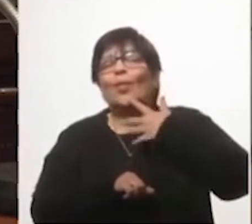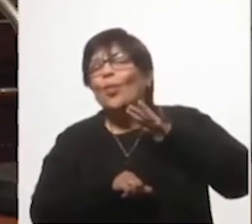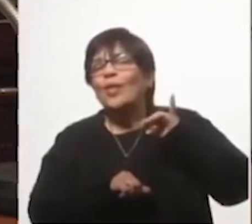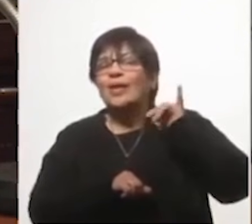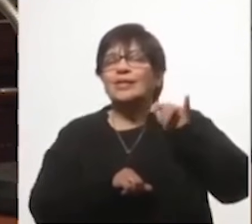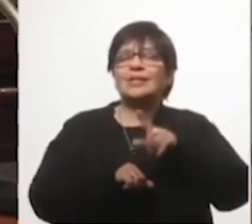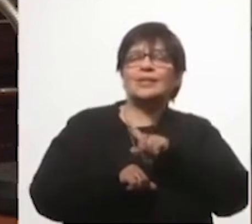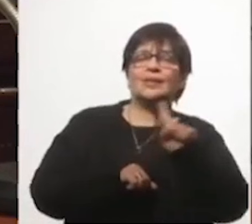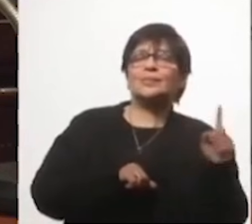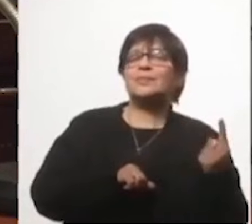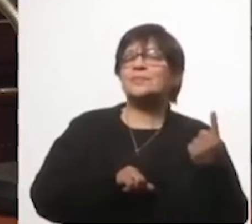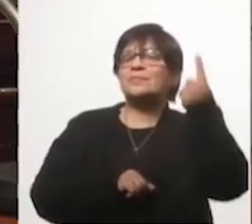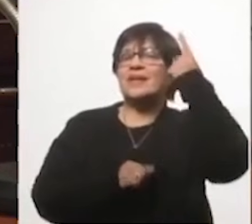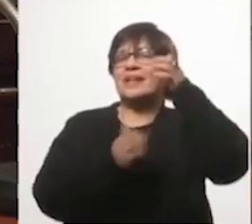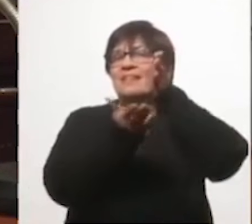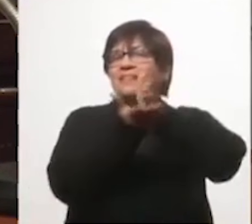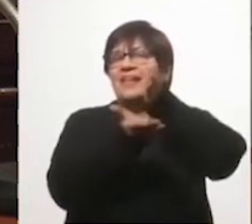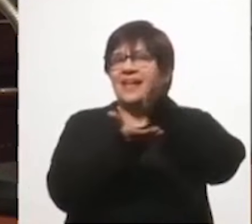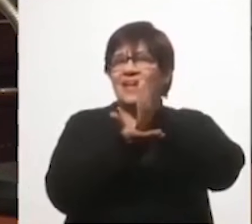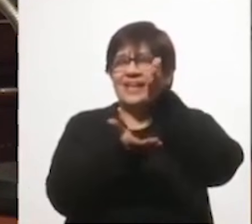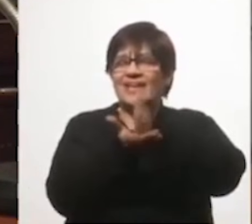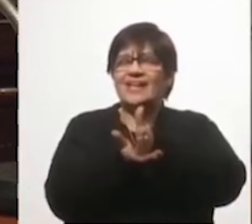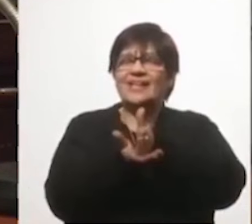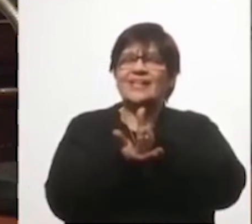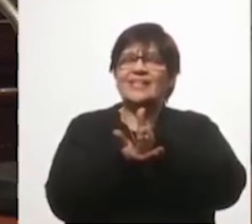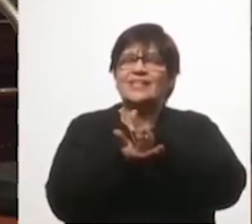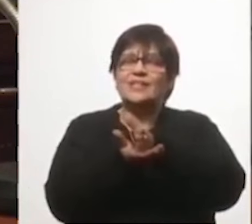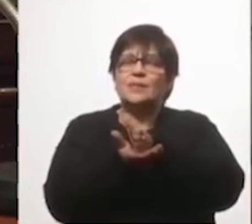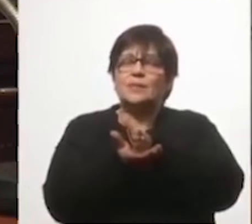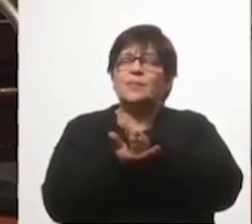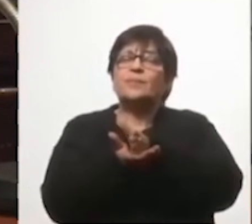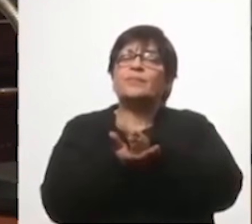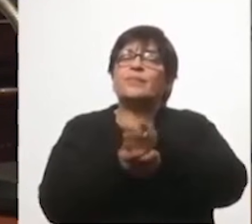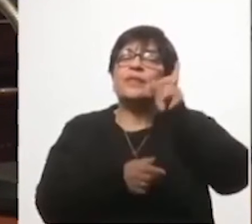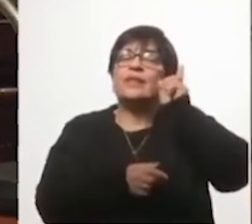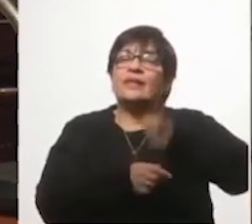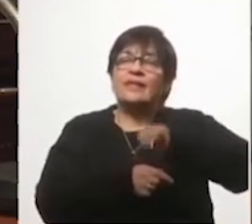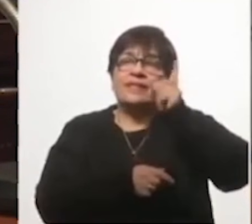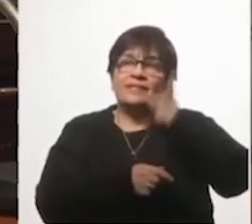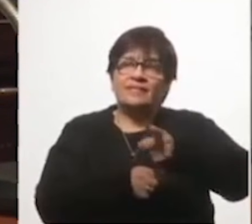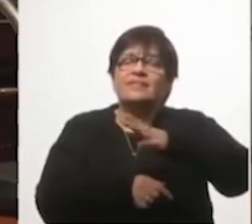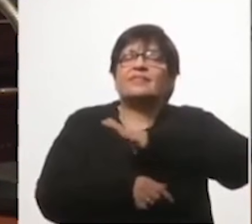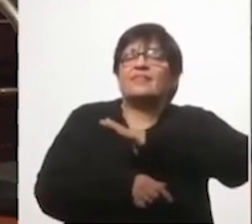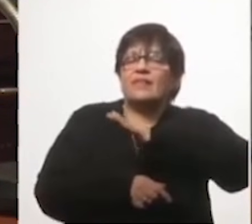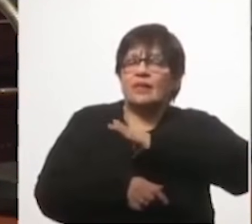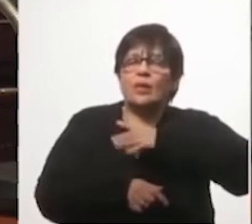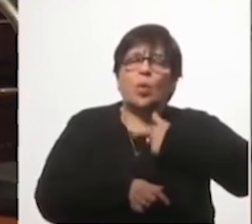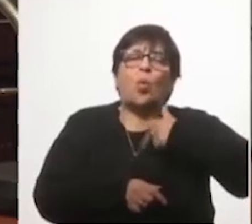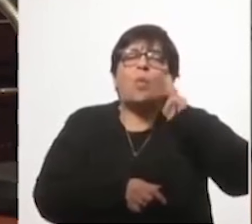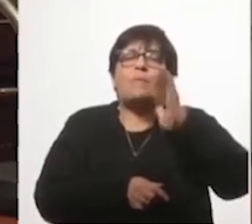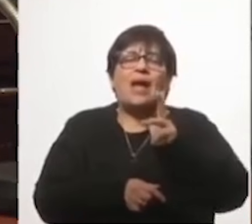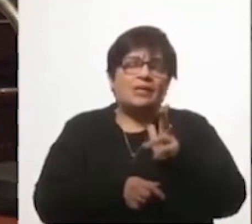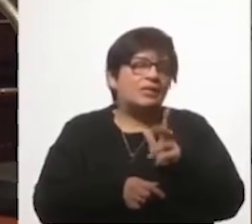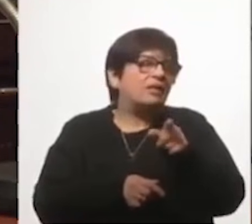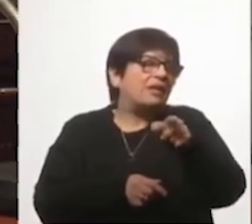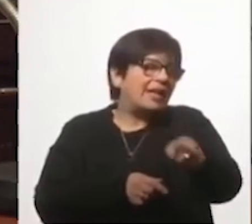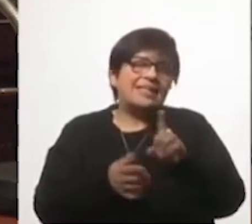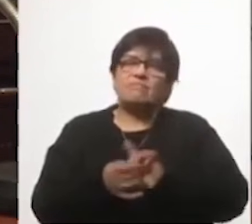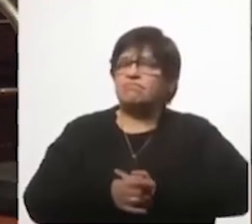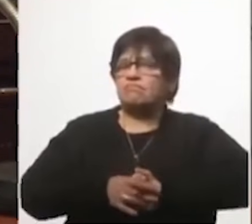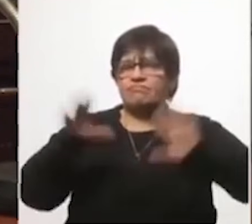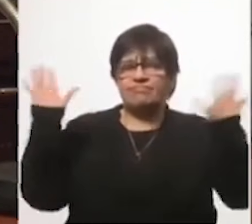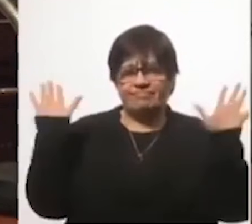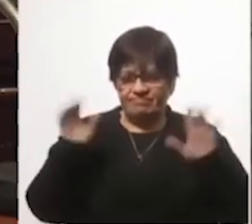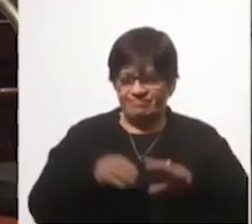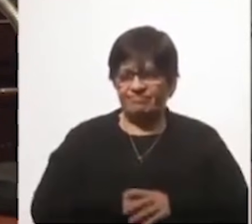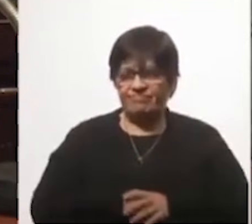es el primero de los derechos al que tiene que tener un ser humano, que es el derecho a la